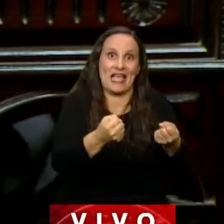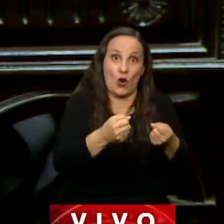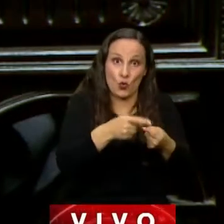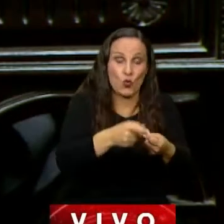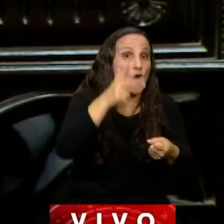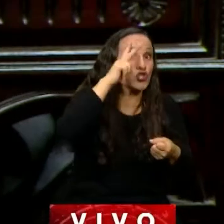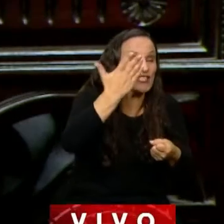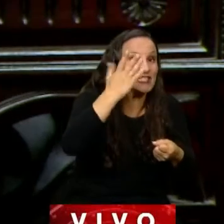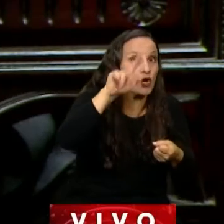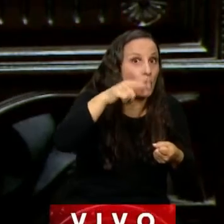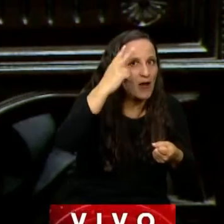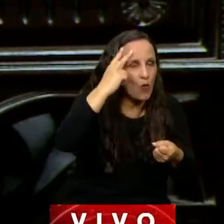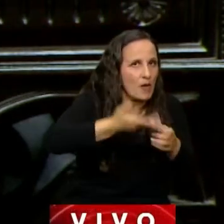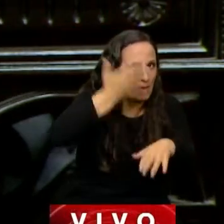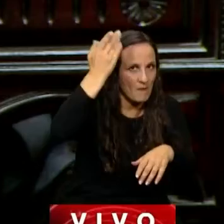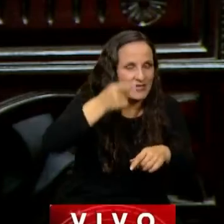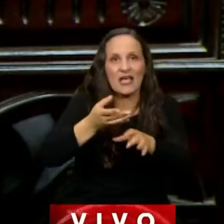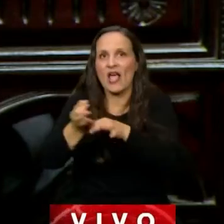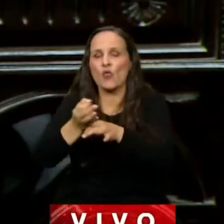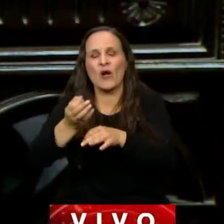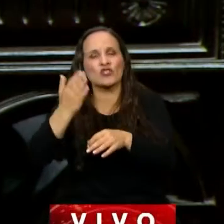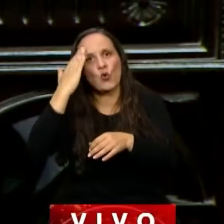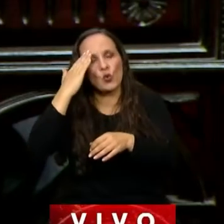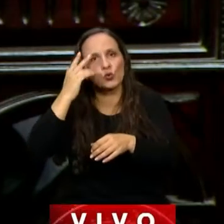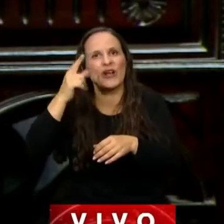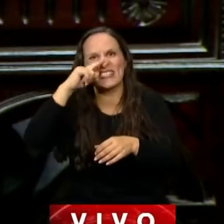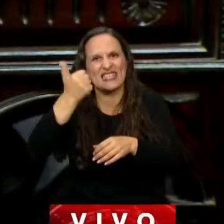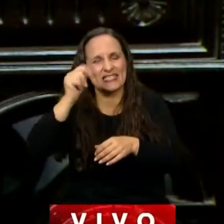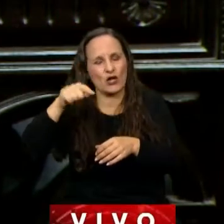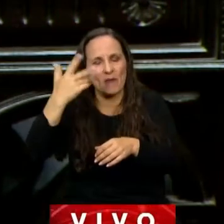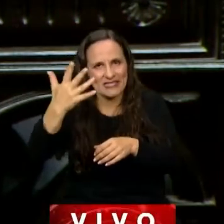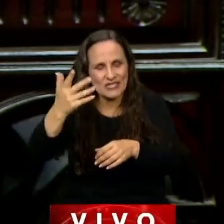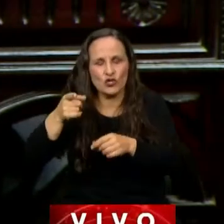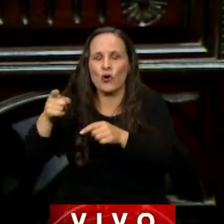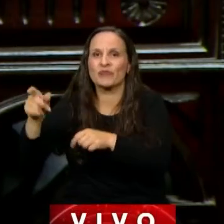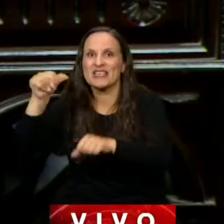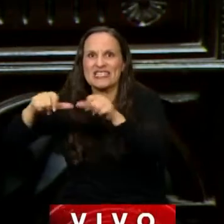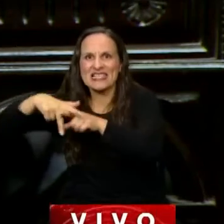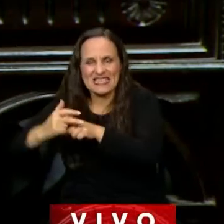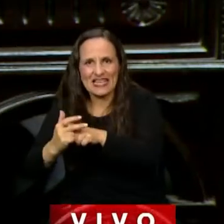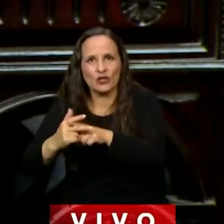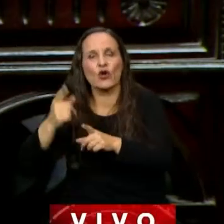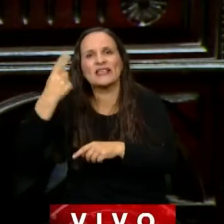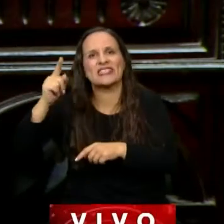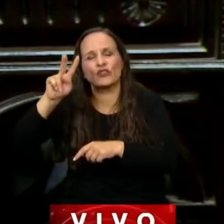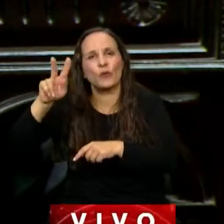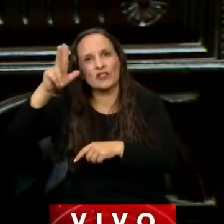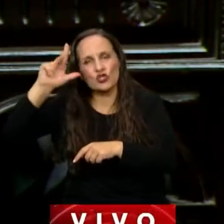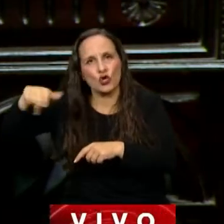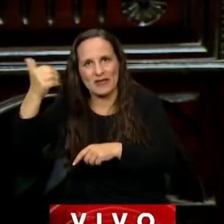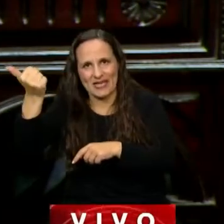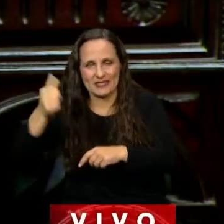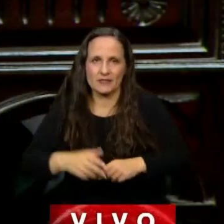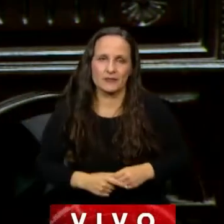crecerán 85,9%, en educación y cultura 76,5%, en ciencia y tecnología